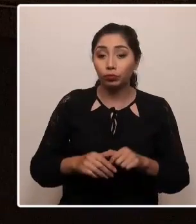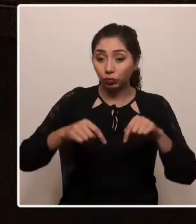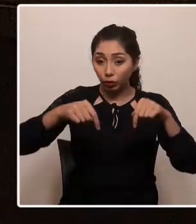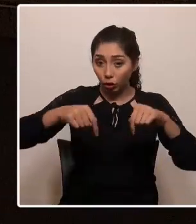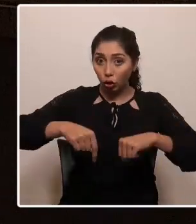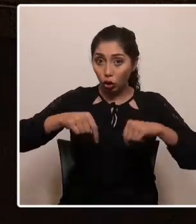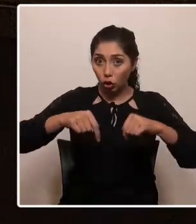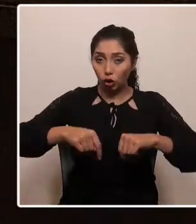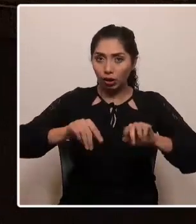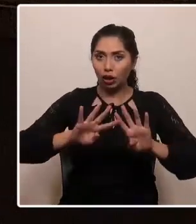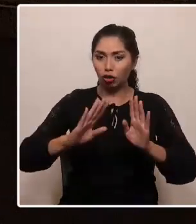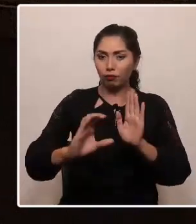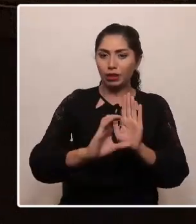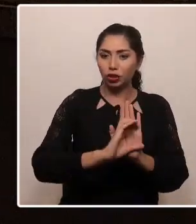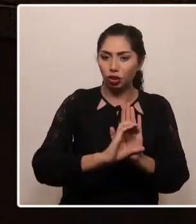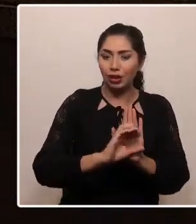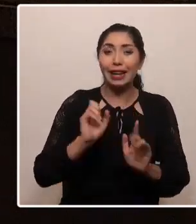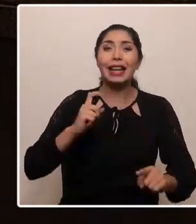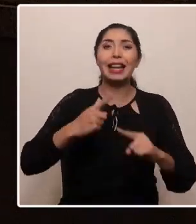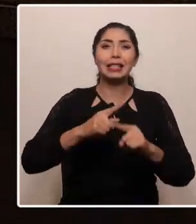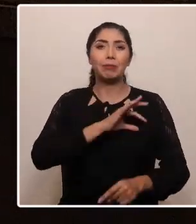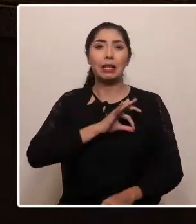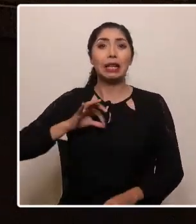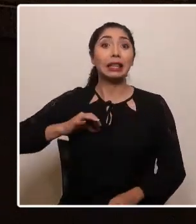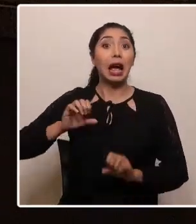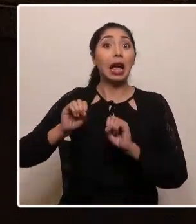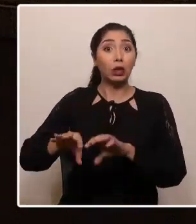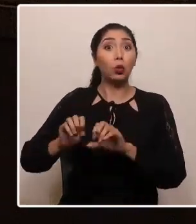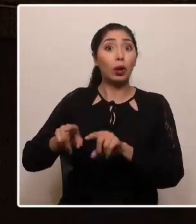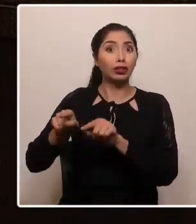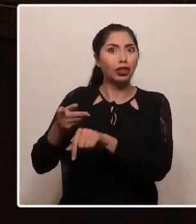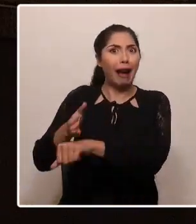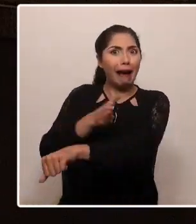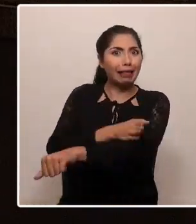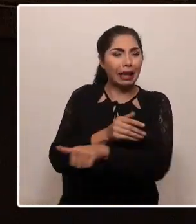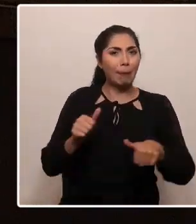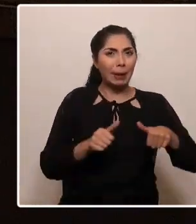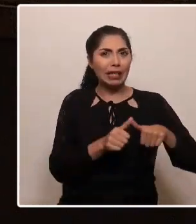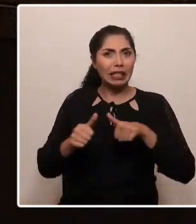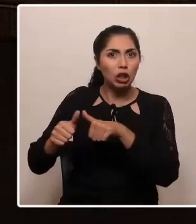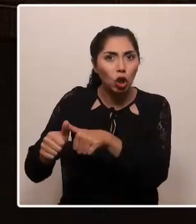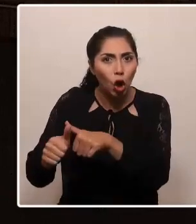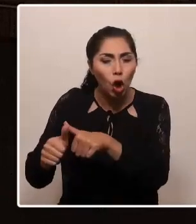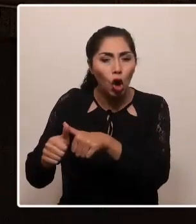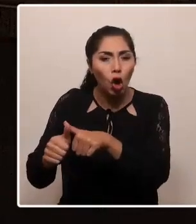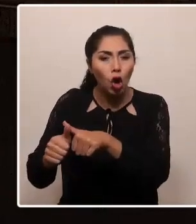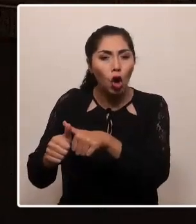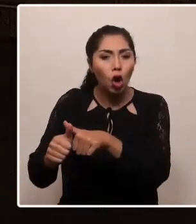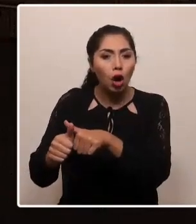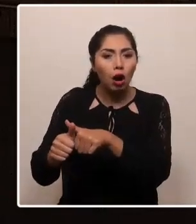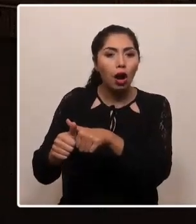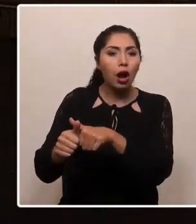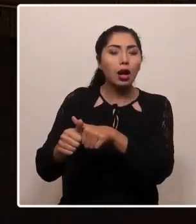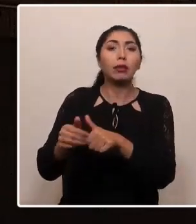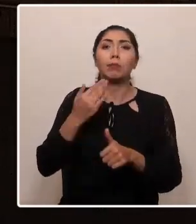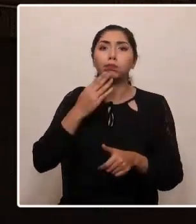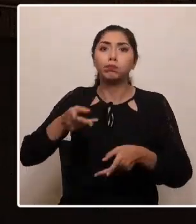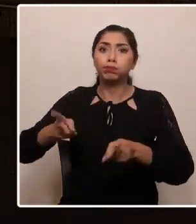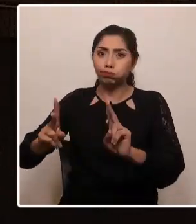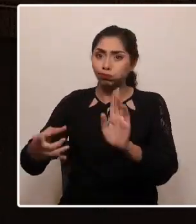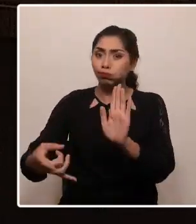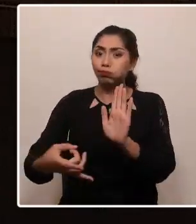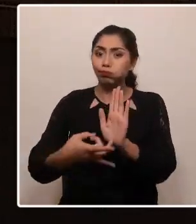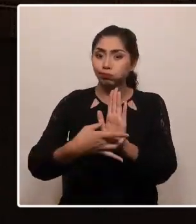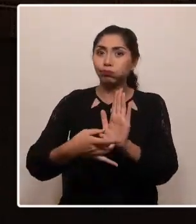en esta convención de la ex ministra de Educación que en ese entonces persiguió, facilitó la persecución política y la violación a los derechos humanos de mis